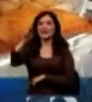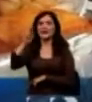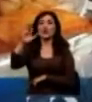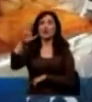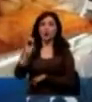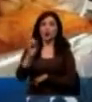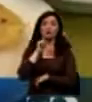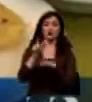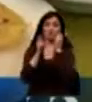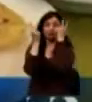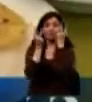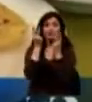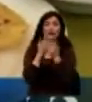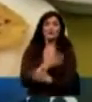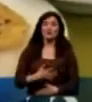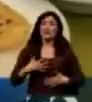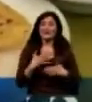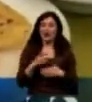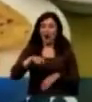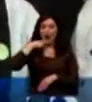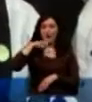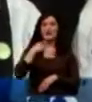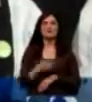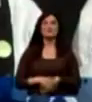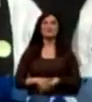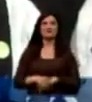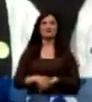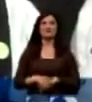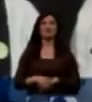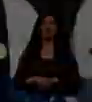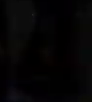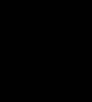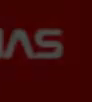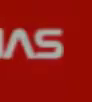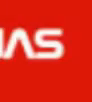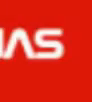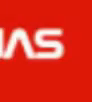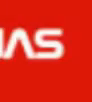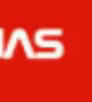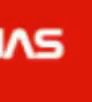visitantes podrán disfrutar de los platos finalistas. Fernanda Ceballos, 24 horas.